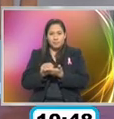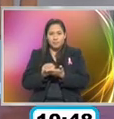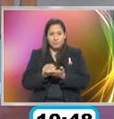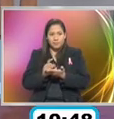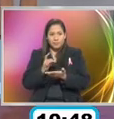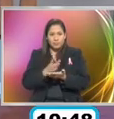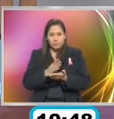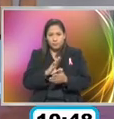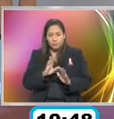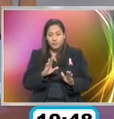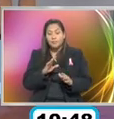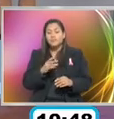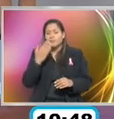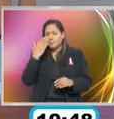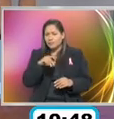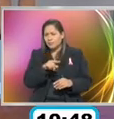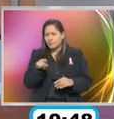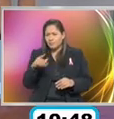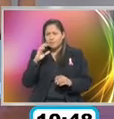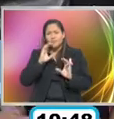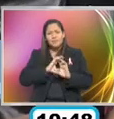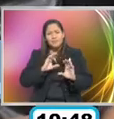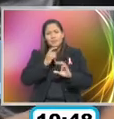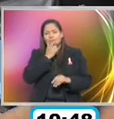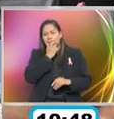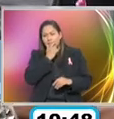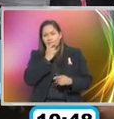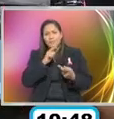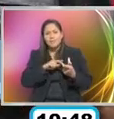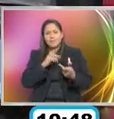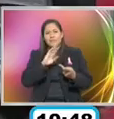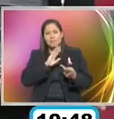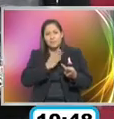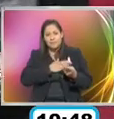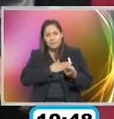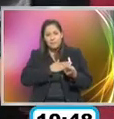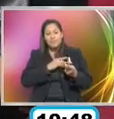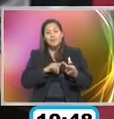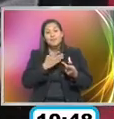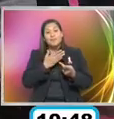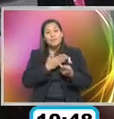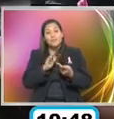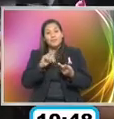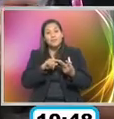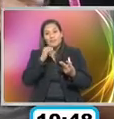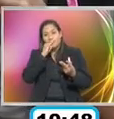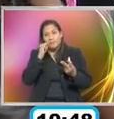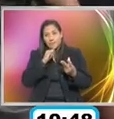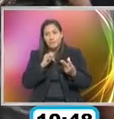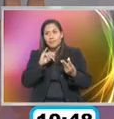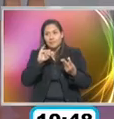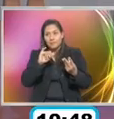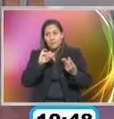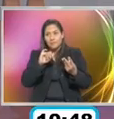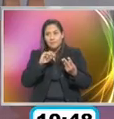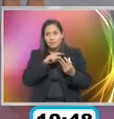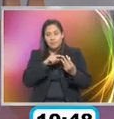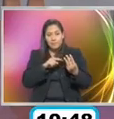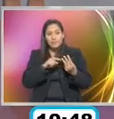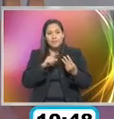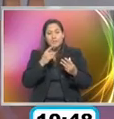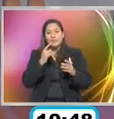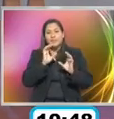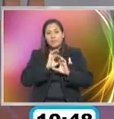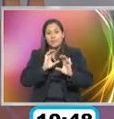covers. Sí. Además, yo sé que ustedes cantan en inglés, en español y además en italiano. Sí. Así es, una de